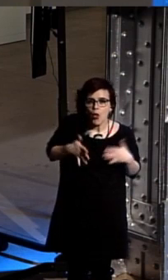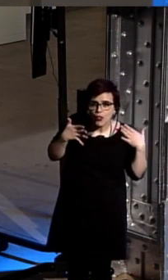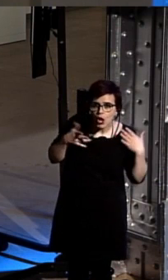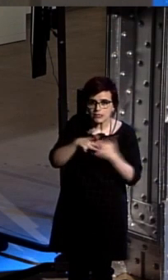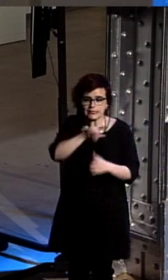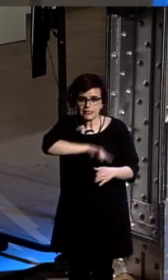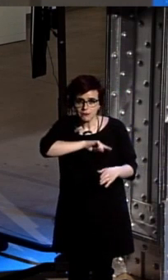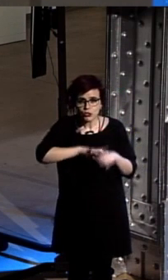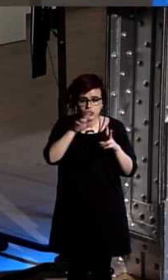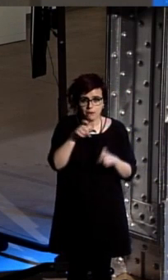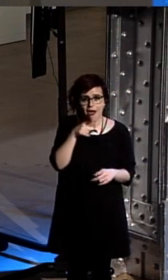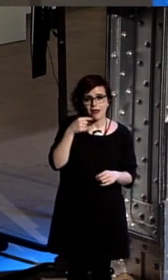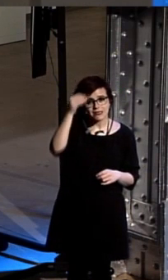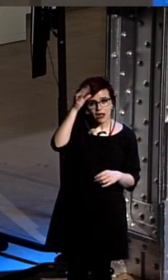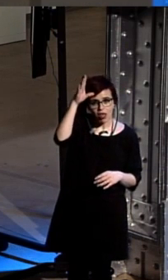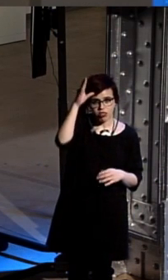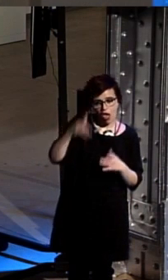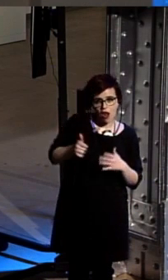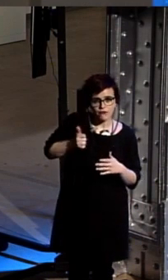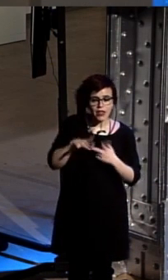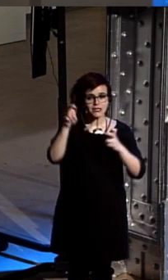los sentimientos. Gran parte de la robótica,